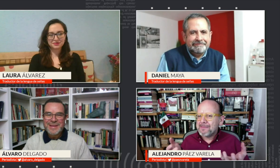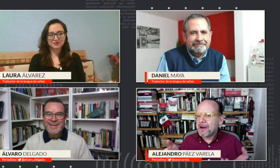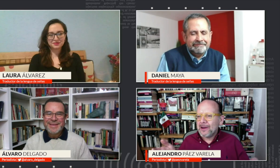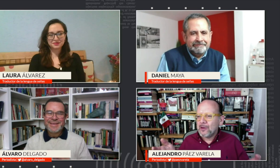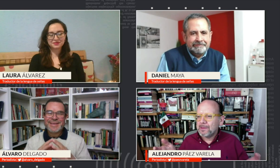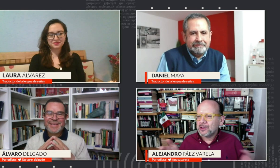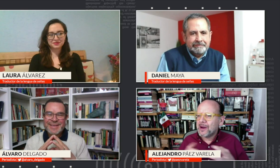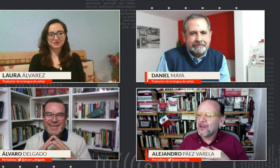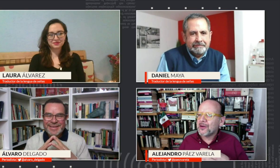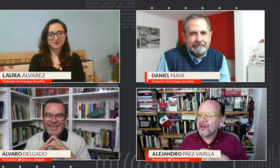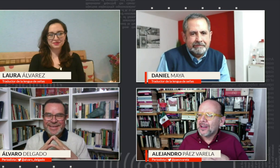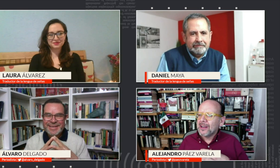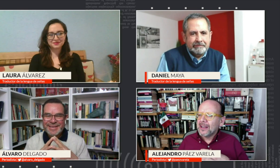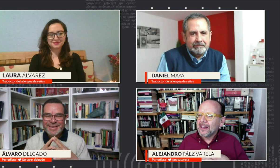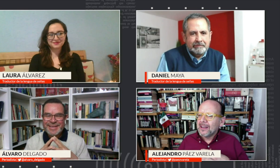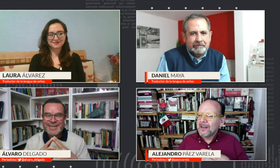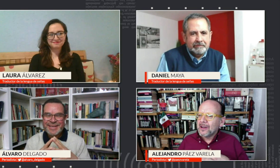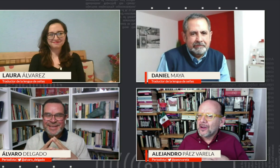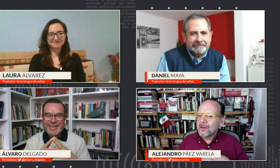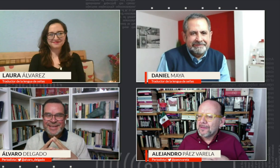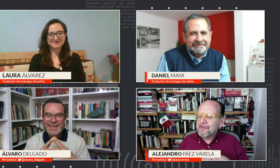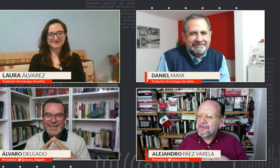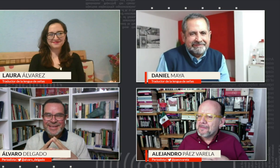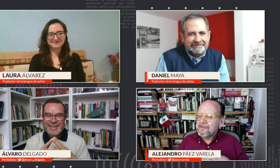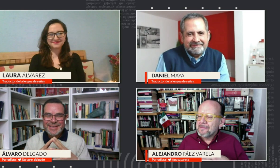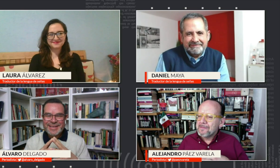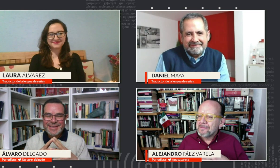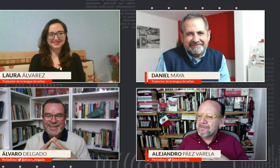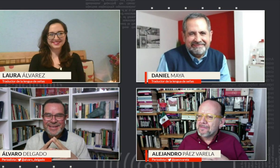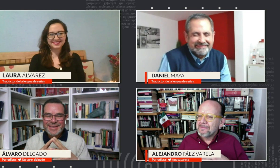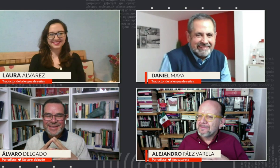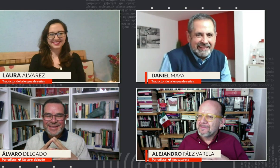a Andrés Manuel López Obrador.